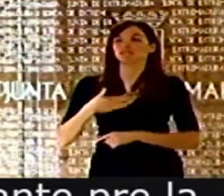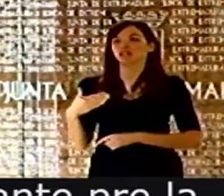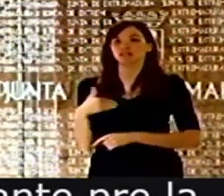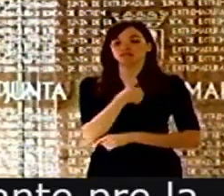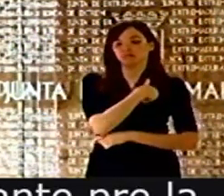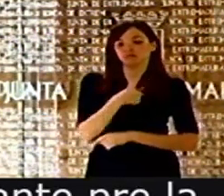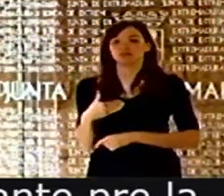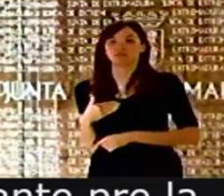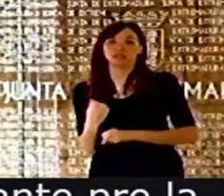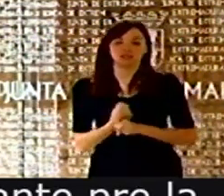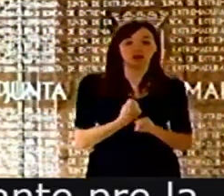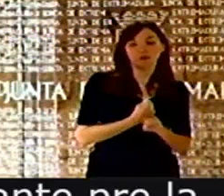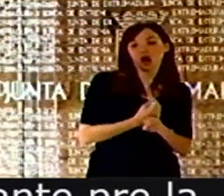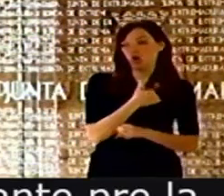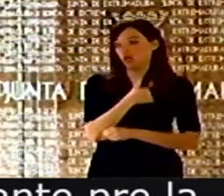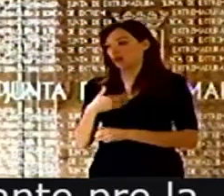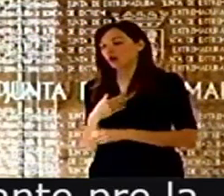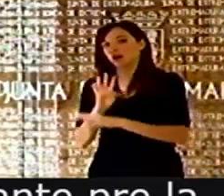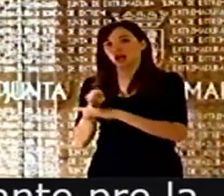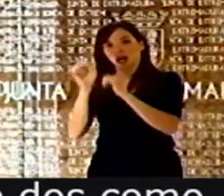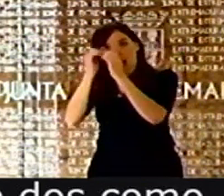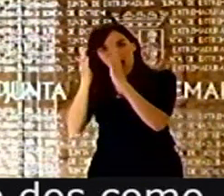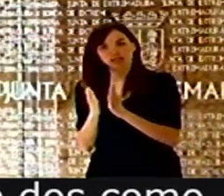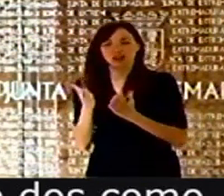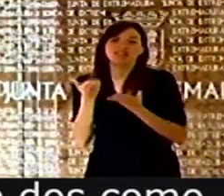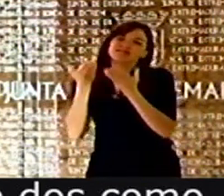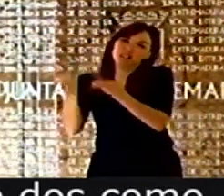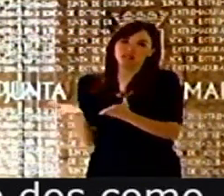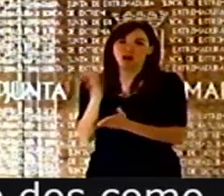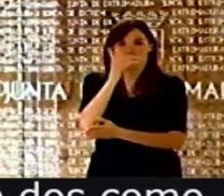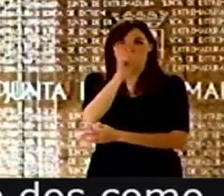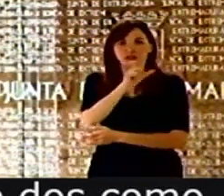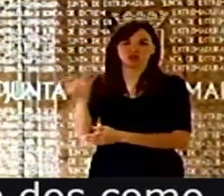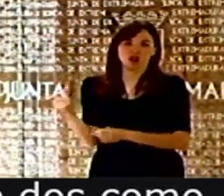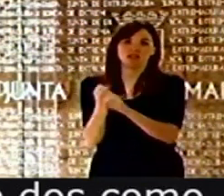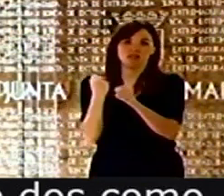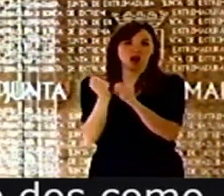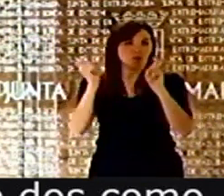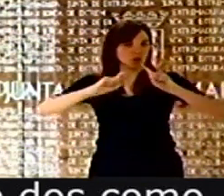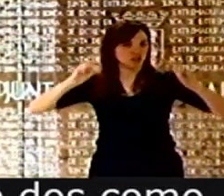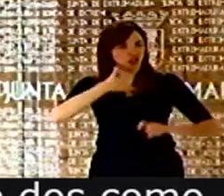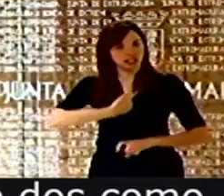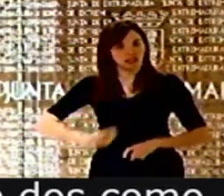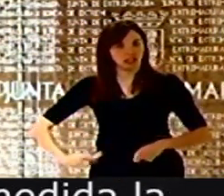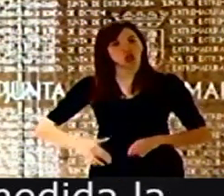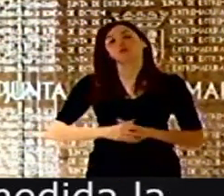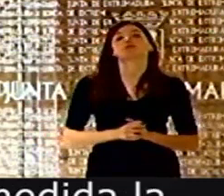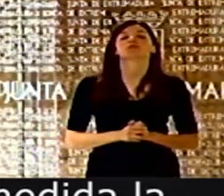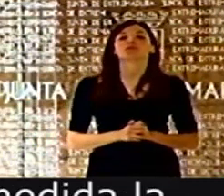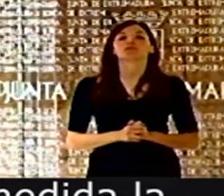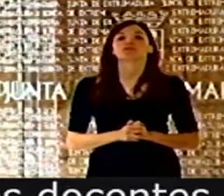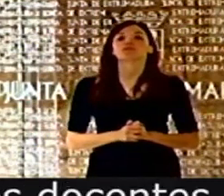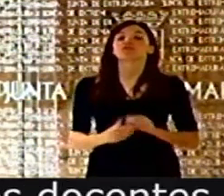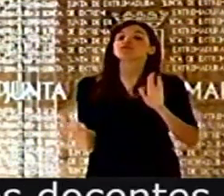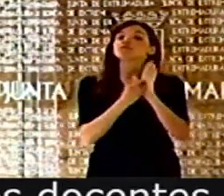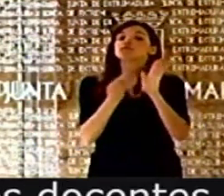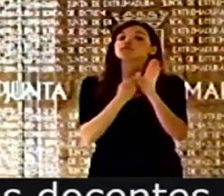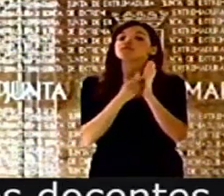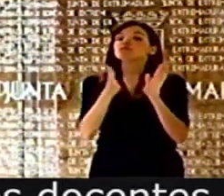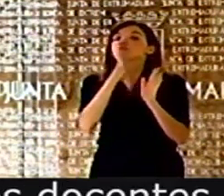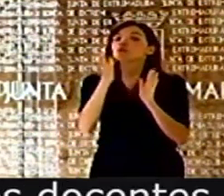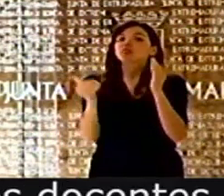laboral, personal y familiar de los docentes interinos extremeños. En la experiencia docente previa se introduce la puntuación por día